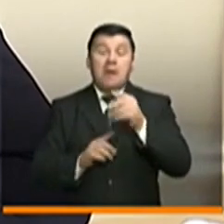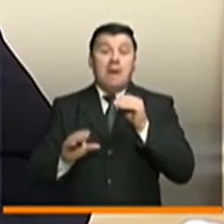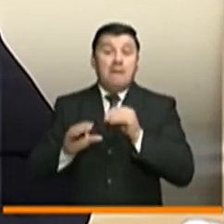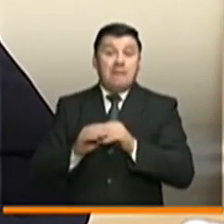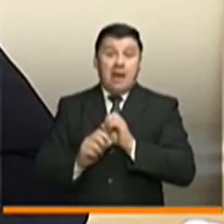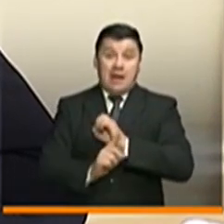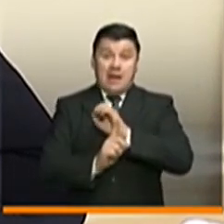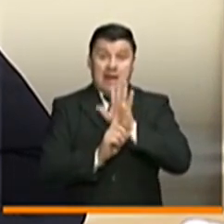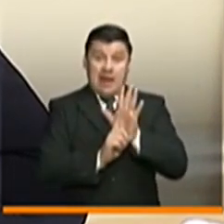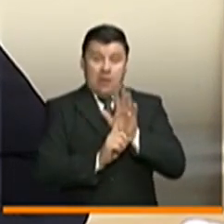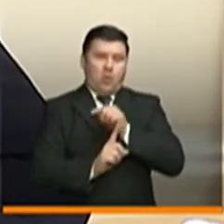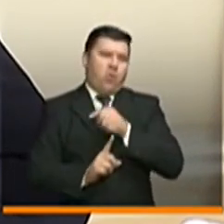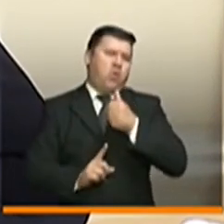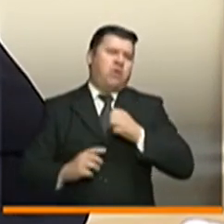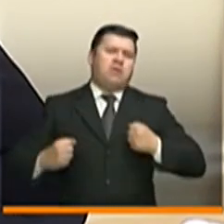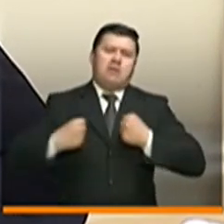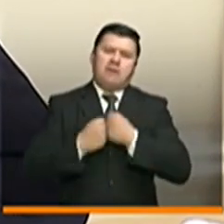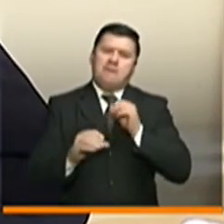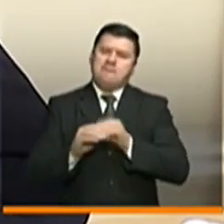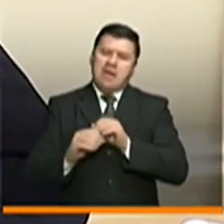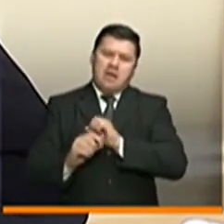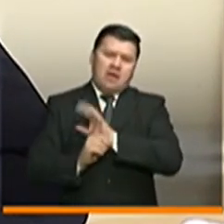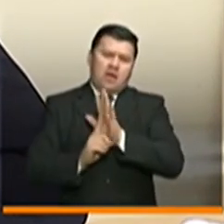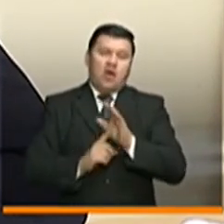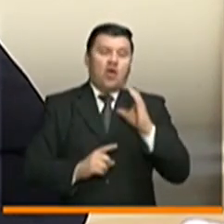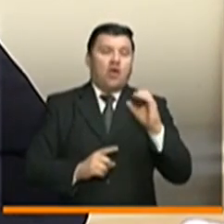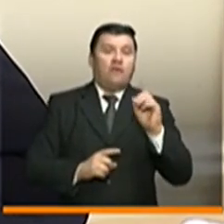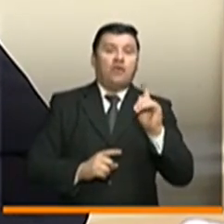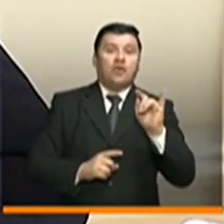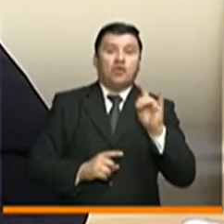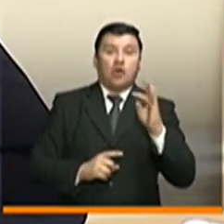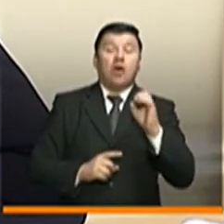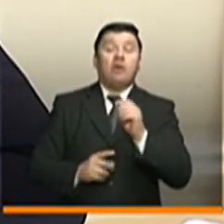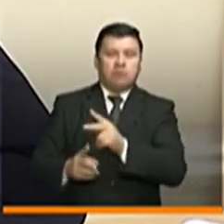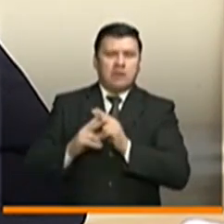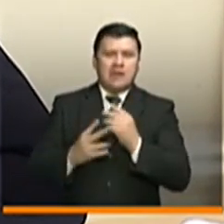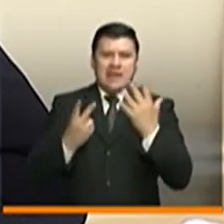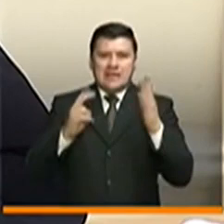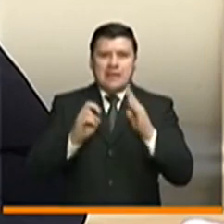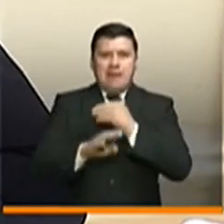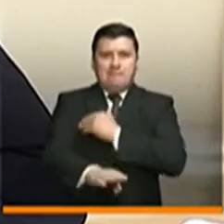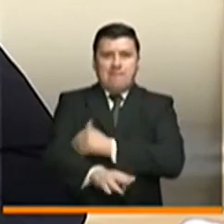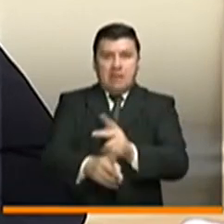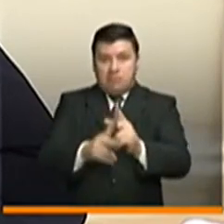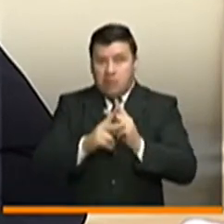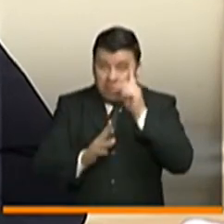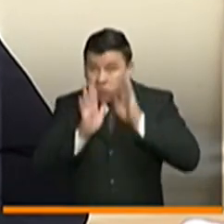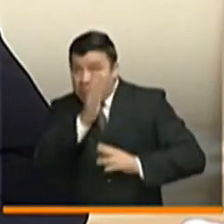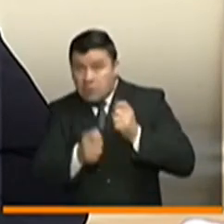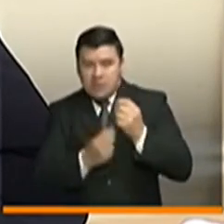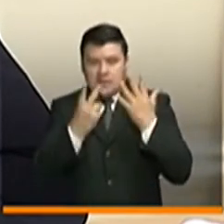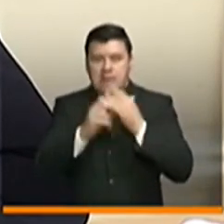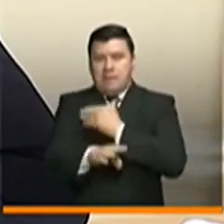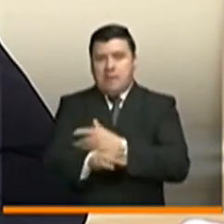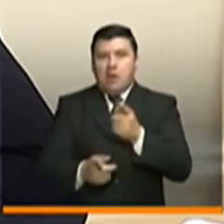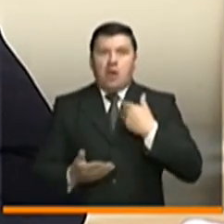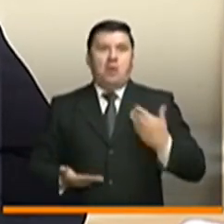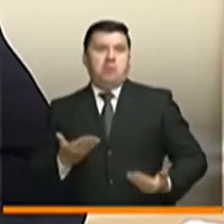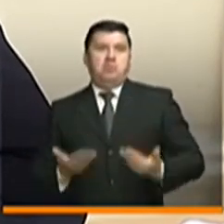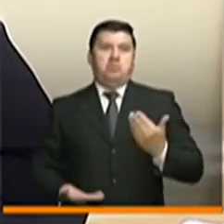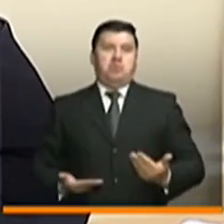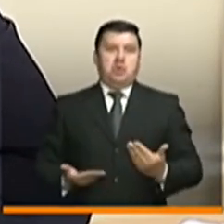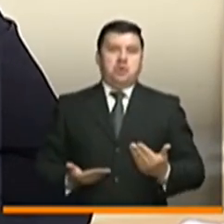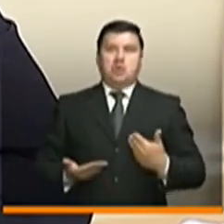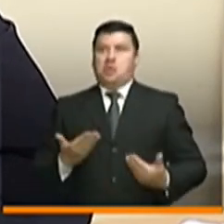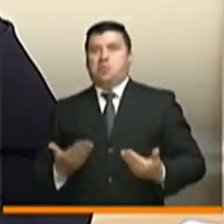Banco Agrario. El Banco ha sido un gran aliado y con Funtur. Tenemos una línea de crédito de 70 millones de pesos por emprendedor, que tendrá la posibilidad de ir a